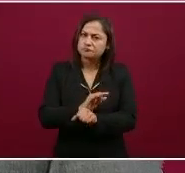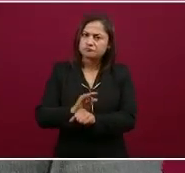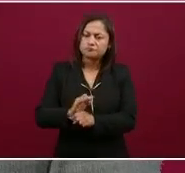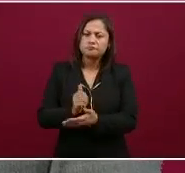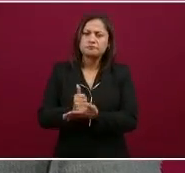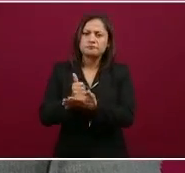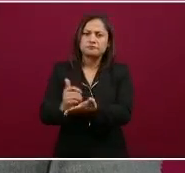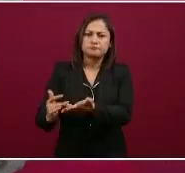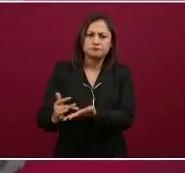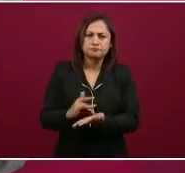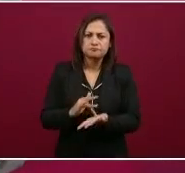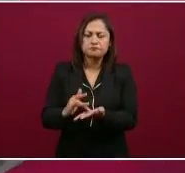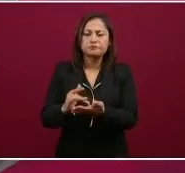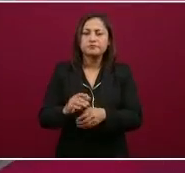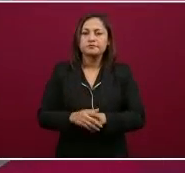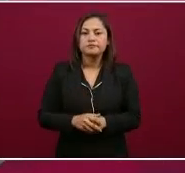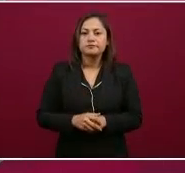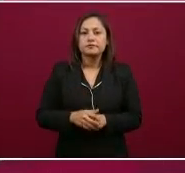fue